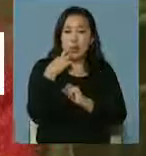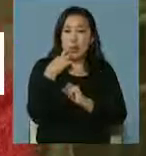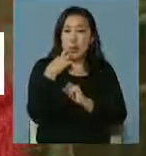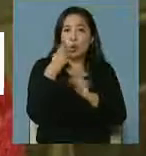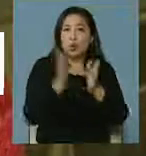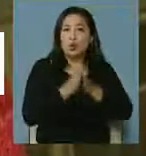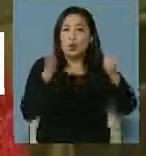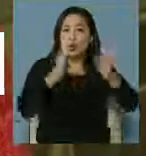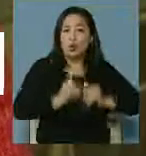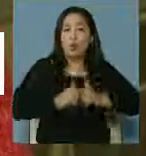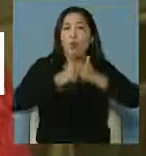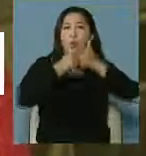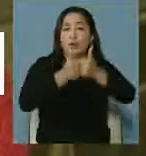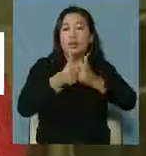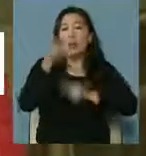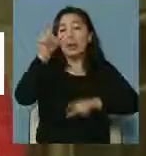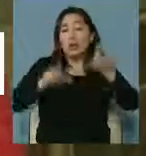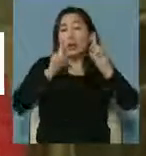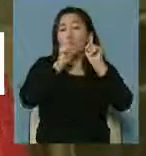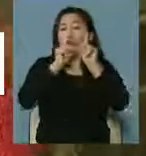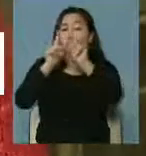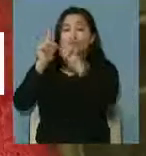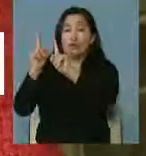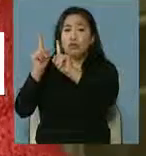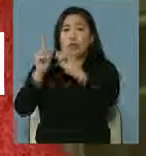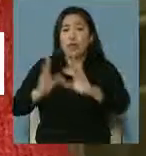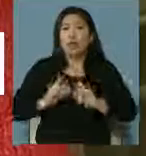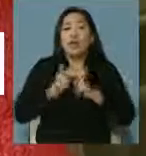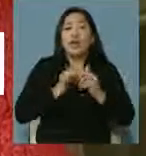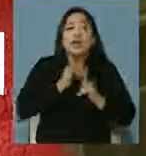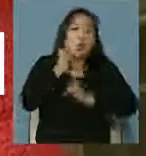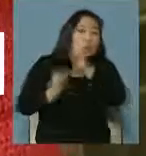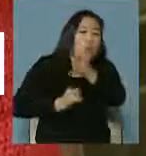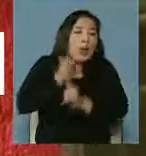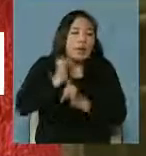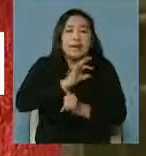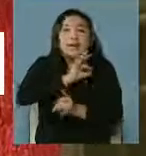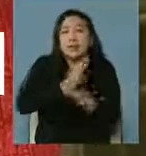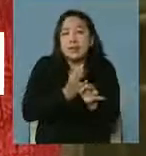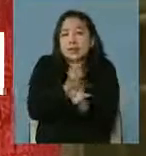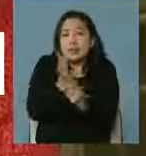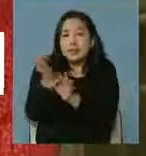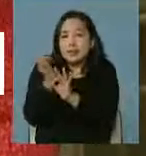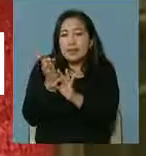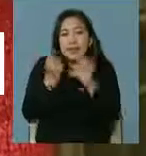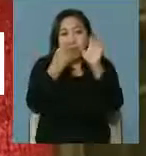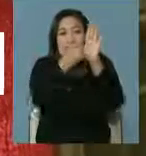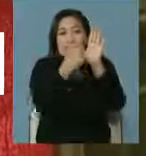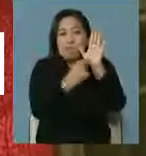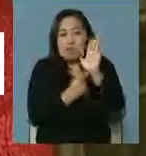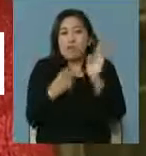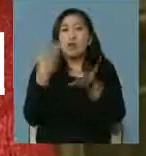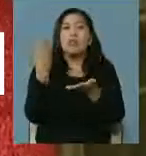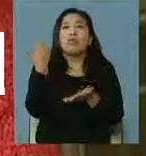una instancia tutorial para que los profesores brinden orientación sobre los contenidos a evaluar y